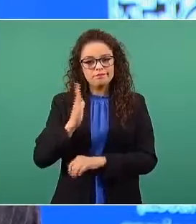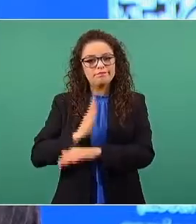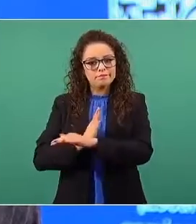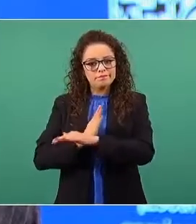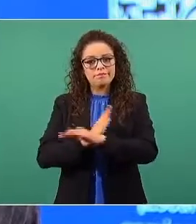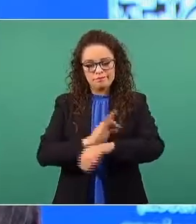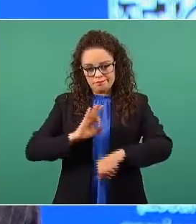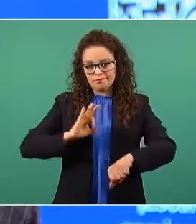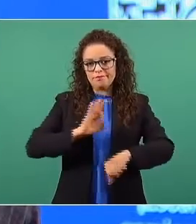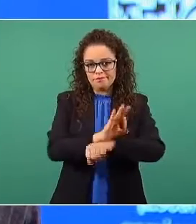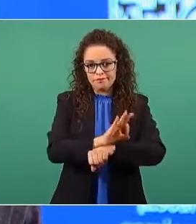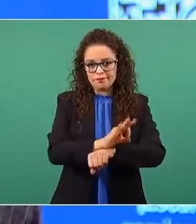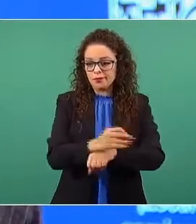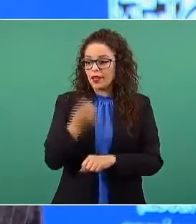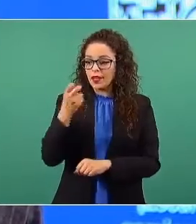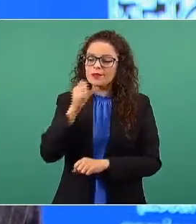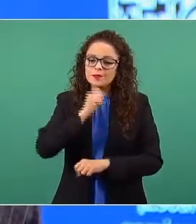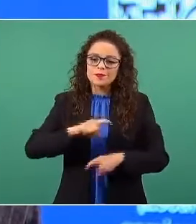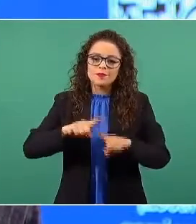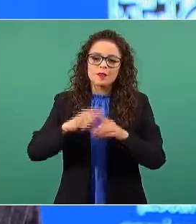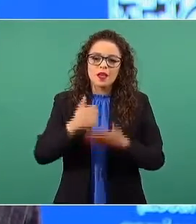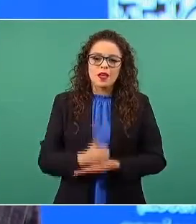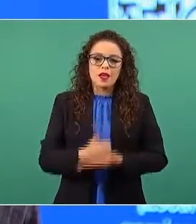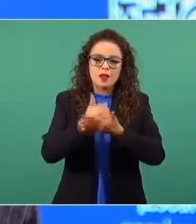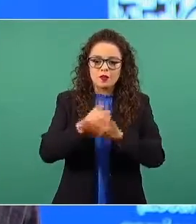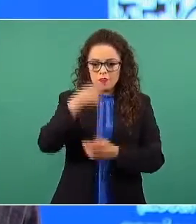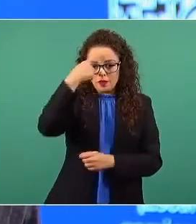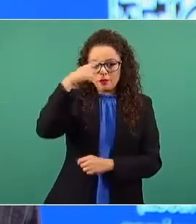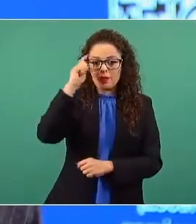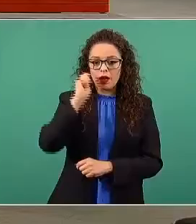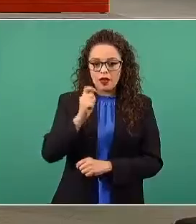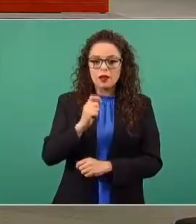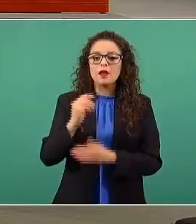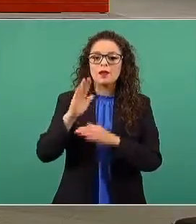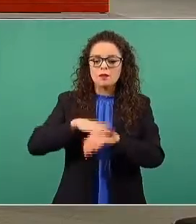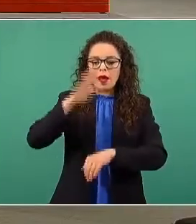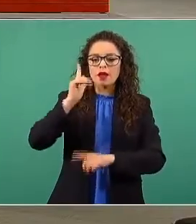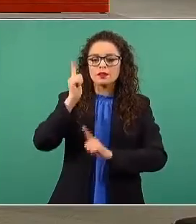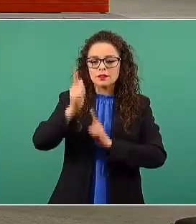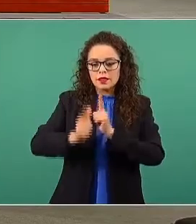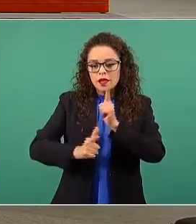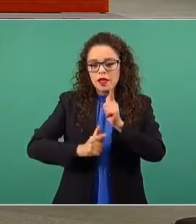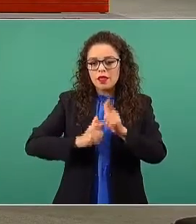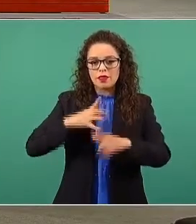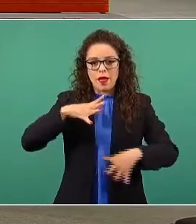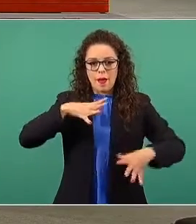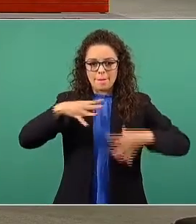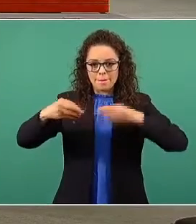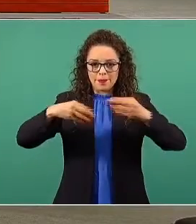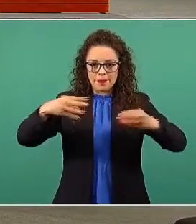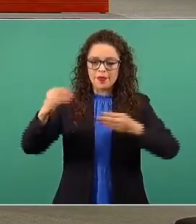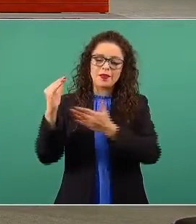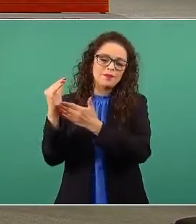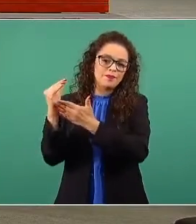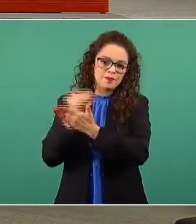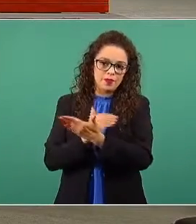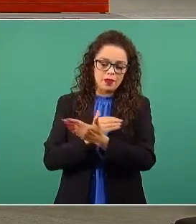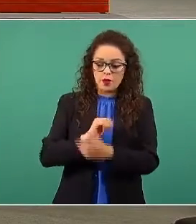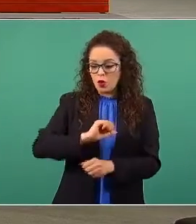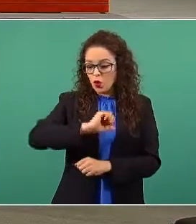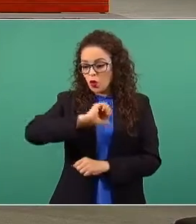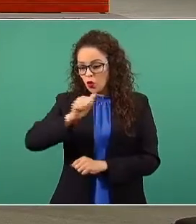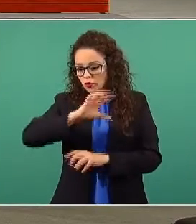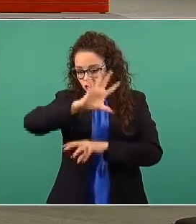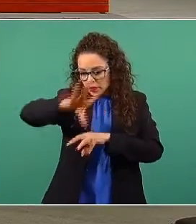factores también ayudan a que se vaya haciendo lenta la epidemia. Y otro componente adicional